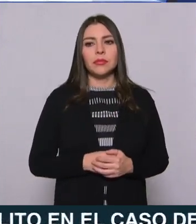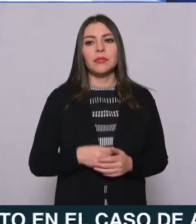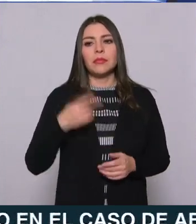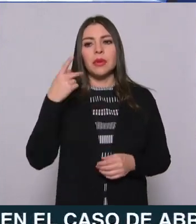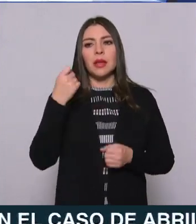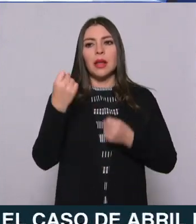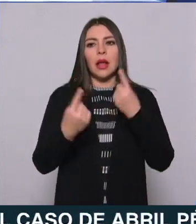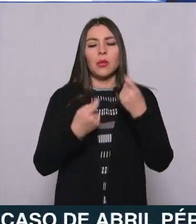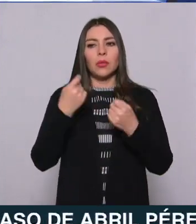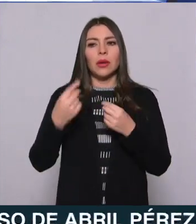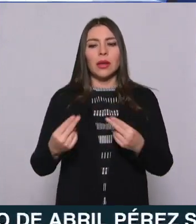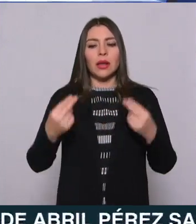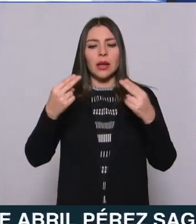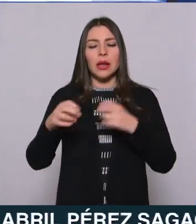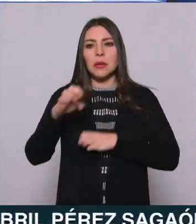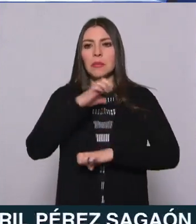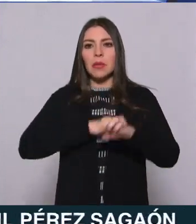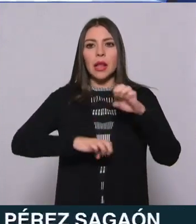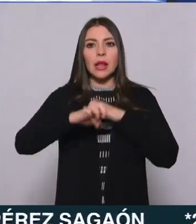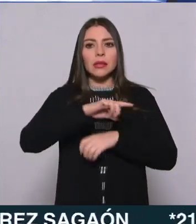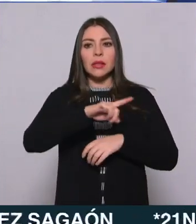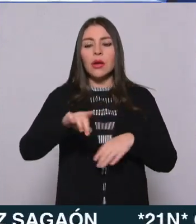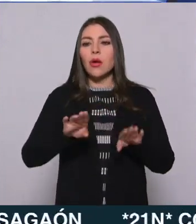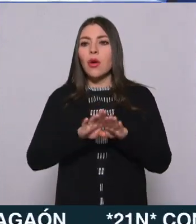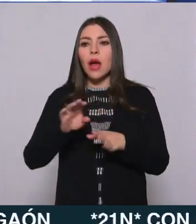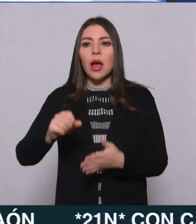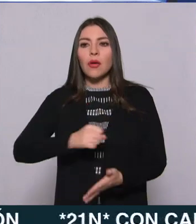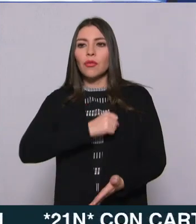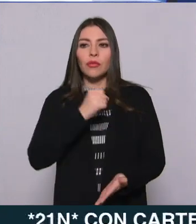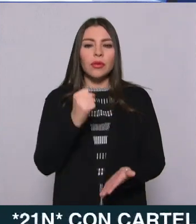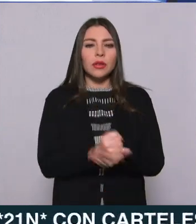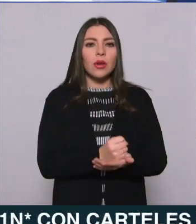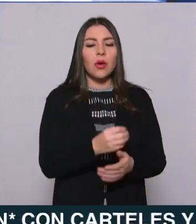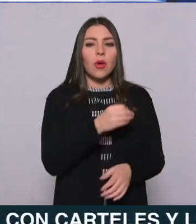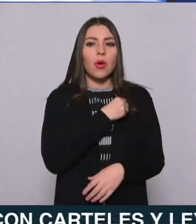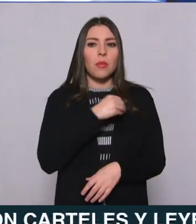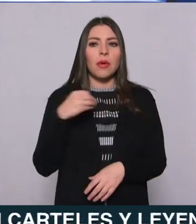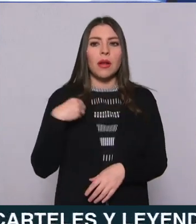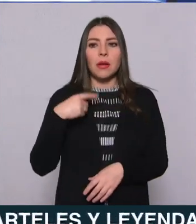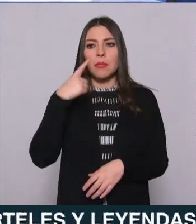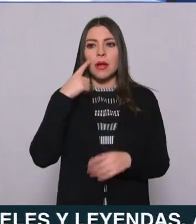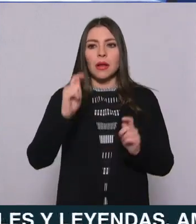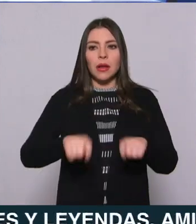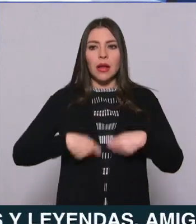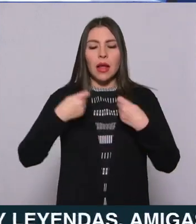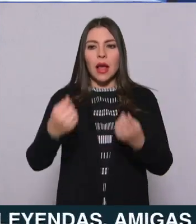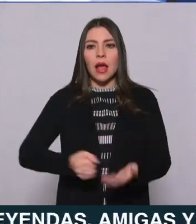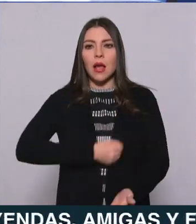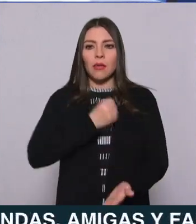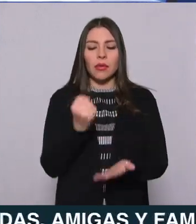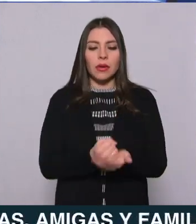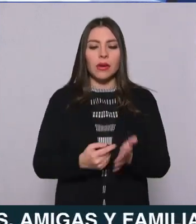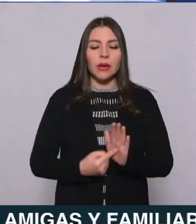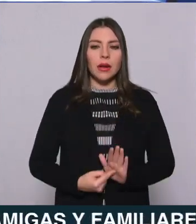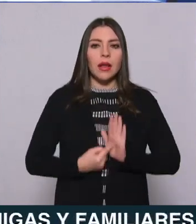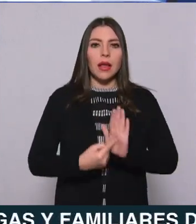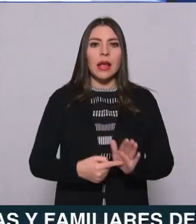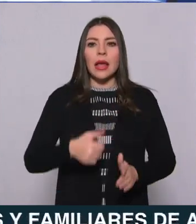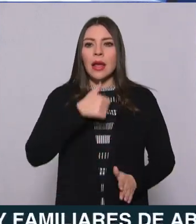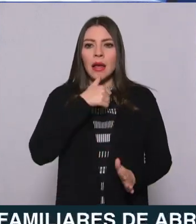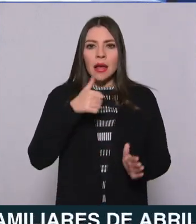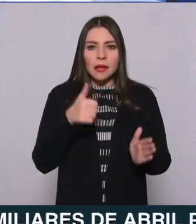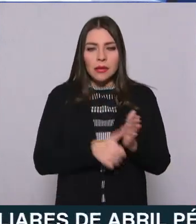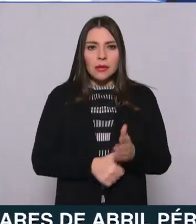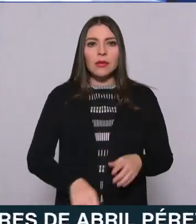empresas se hacen de varios medios para poder obligar a que se presente una carta o justificar que se necesita la